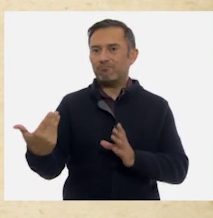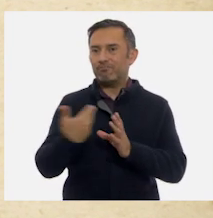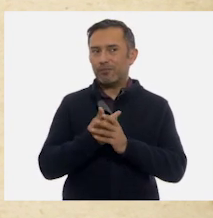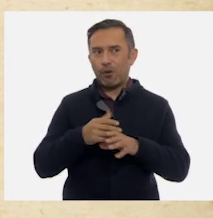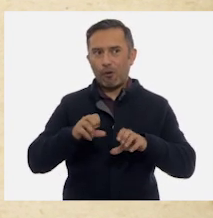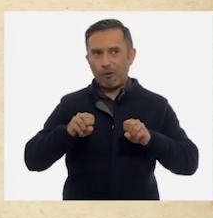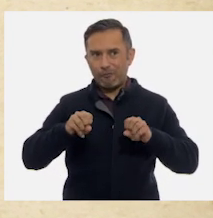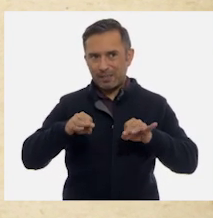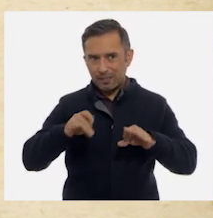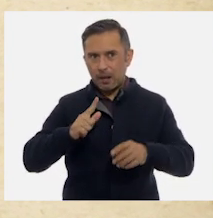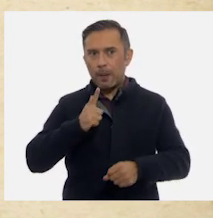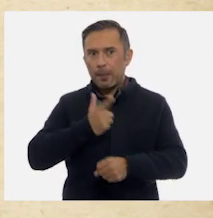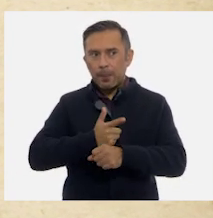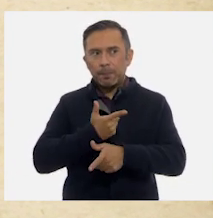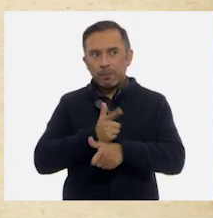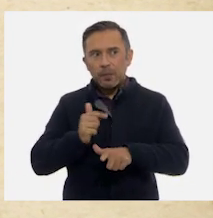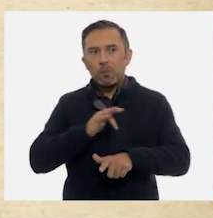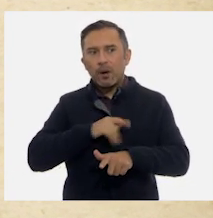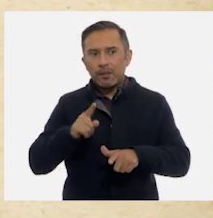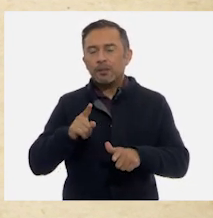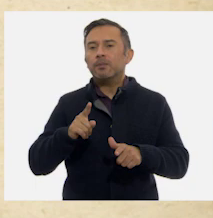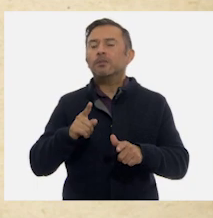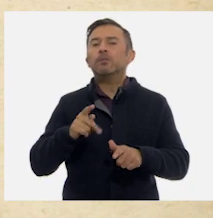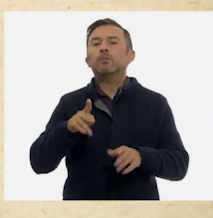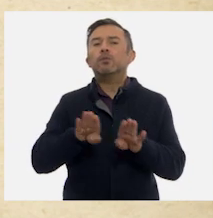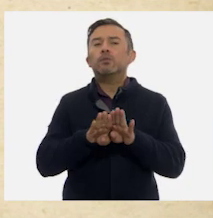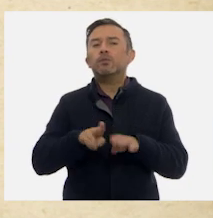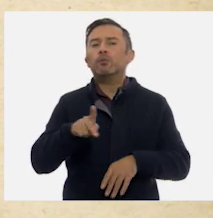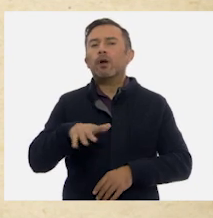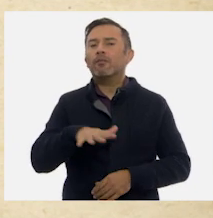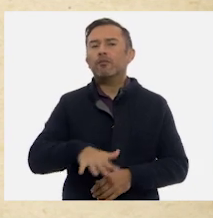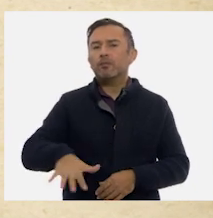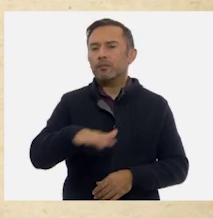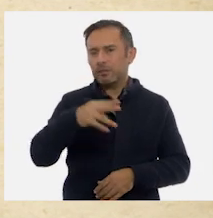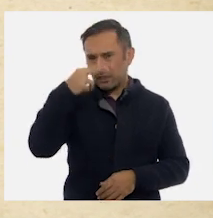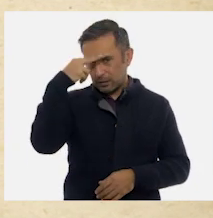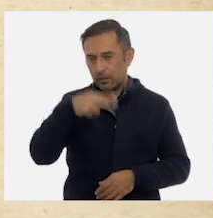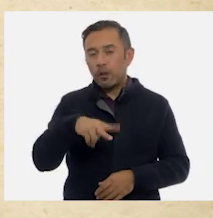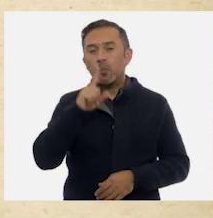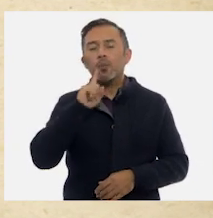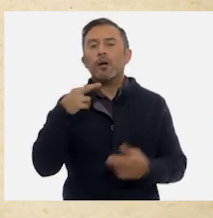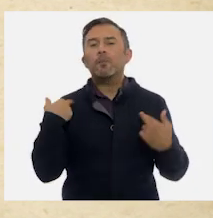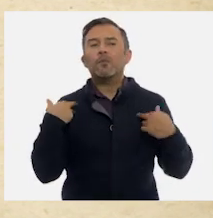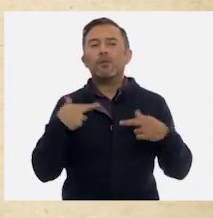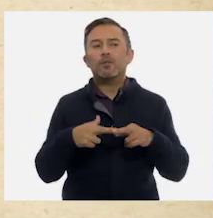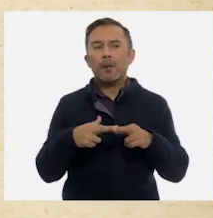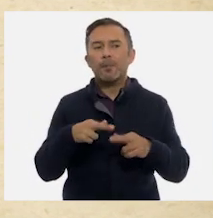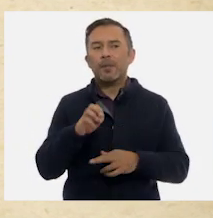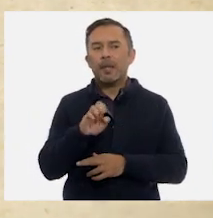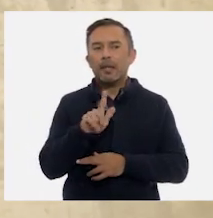ofrecer su colaboración por las libertades del pueblo mexicano, la profesora Elisa Acuña y Rossetti.